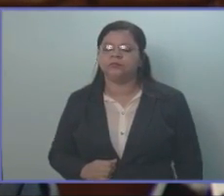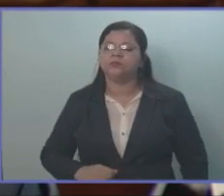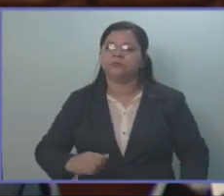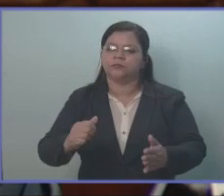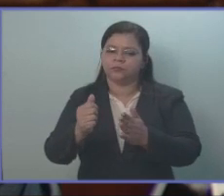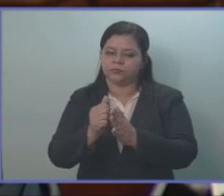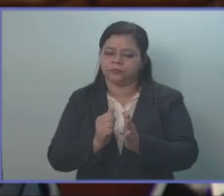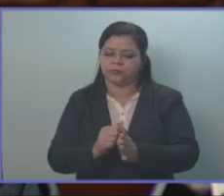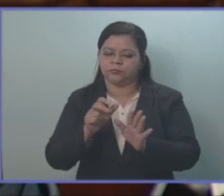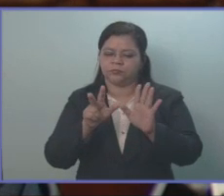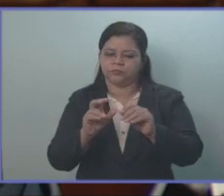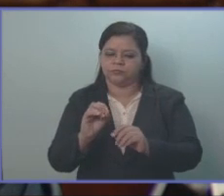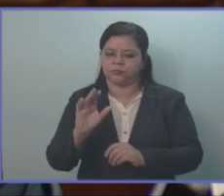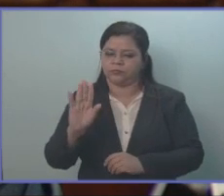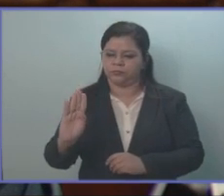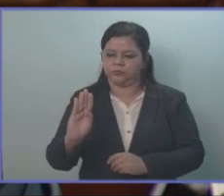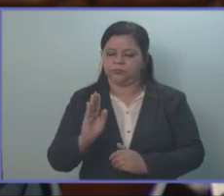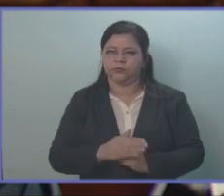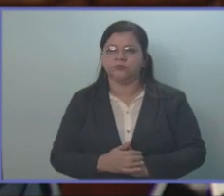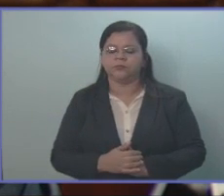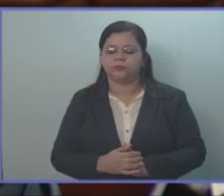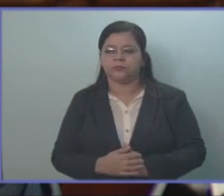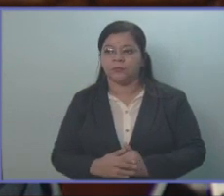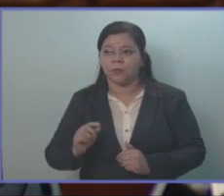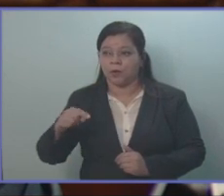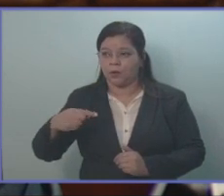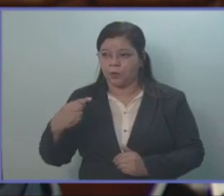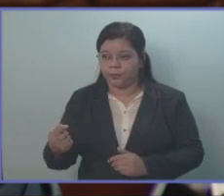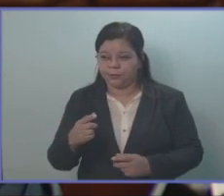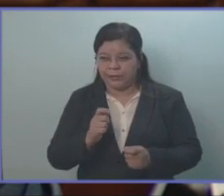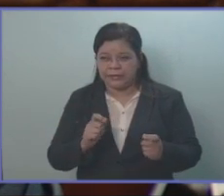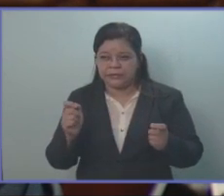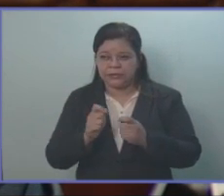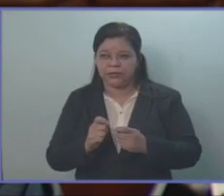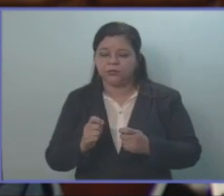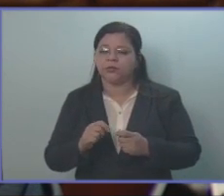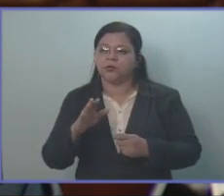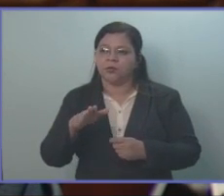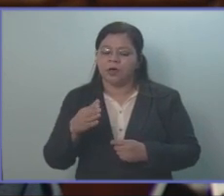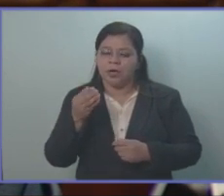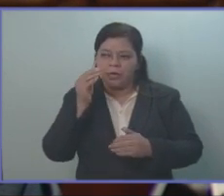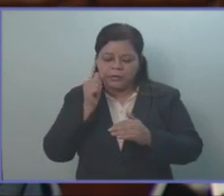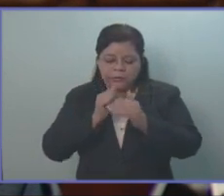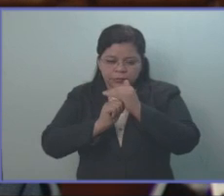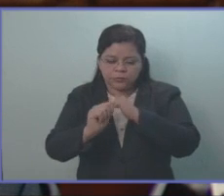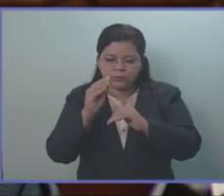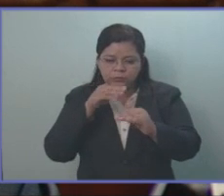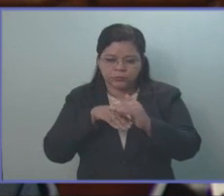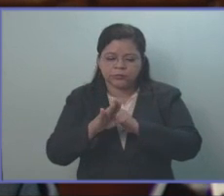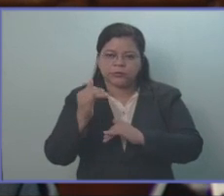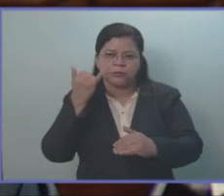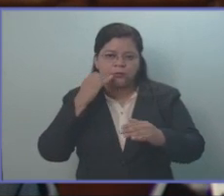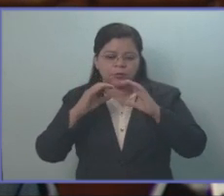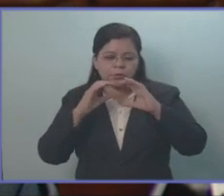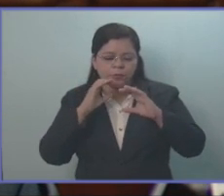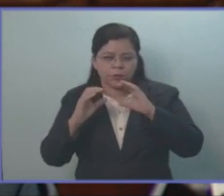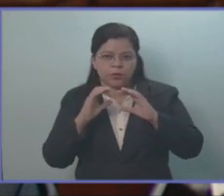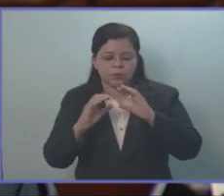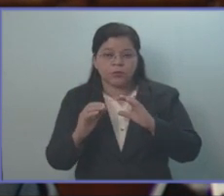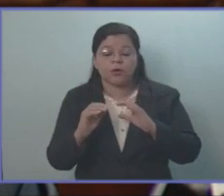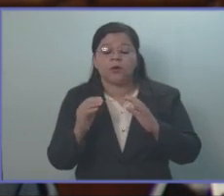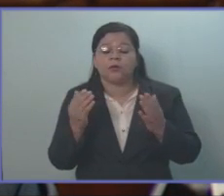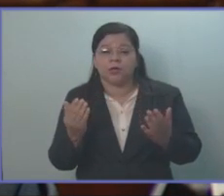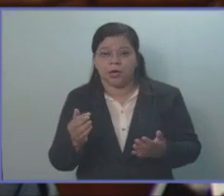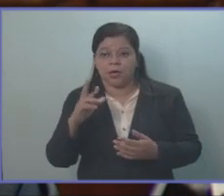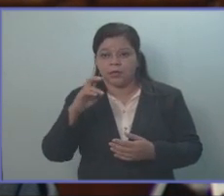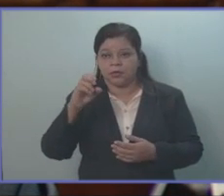Artículo 80b. En el caso específico de tráfico de telecomunicaciones generado a través de señales de